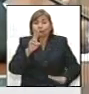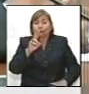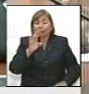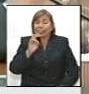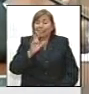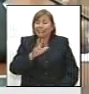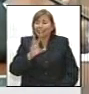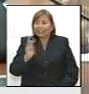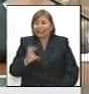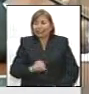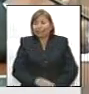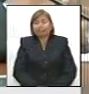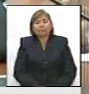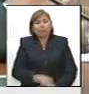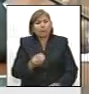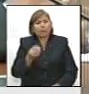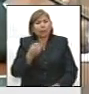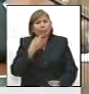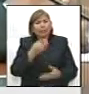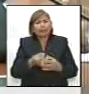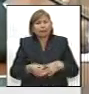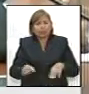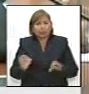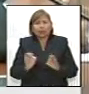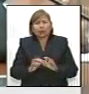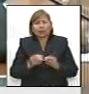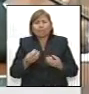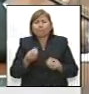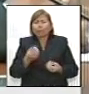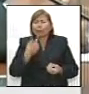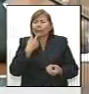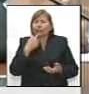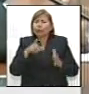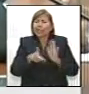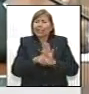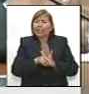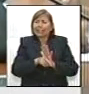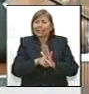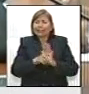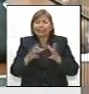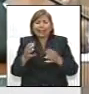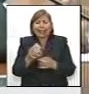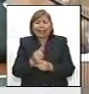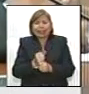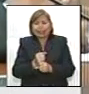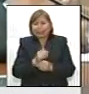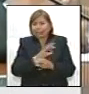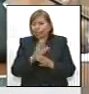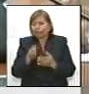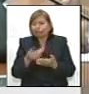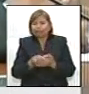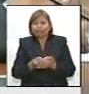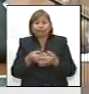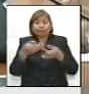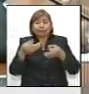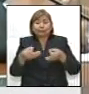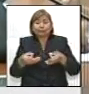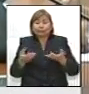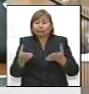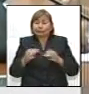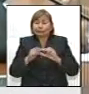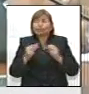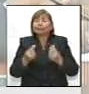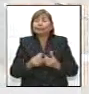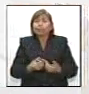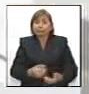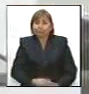27.360. ¿Y por qué es tan importante? Porque es una ley que se ha adaptado a una realidad en un sector